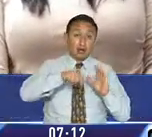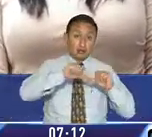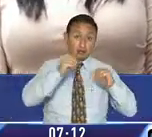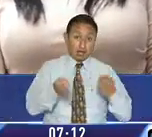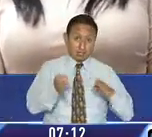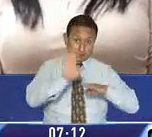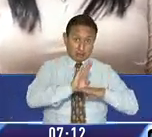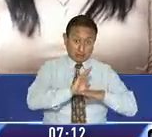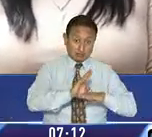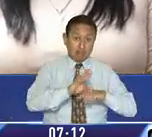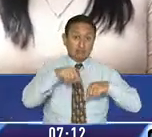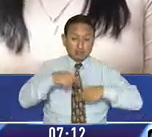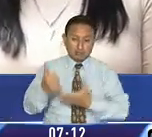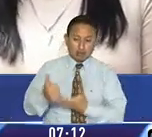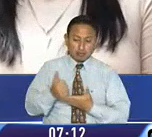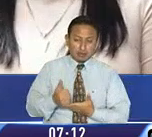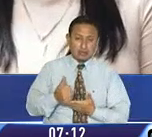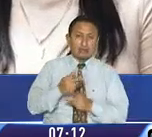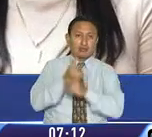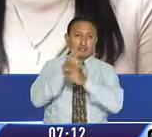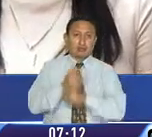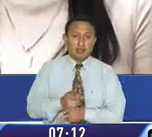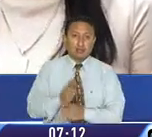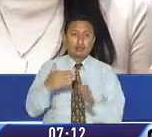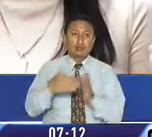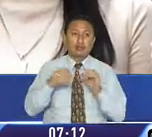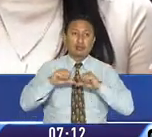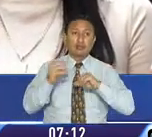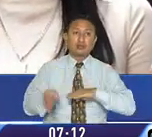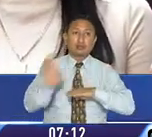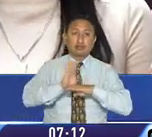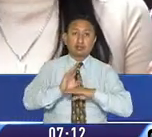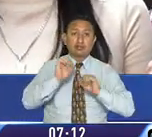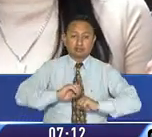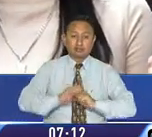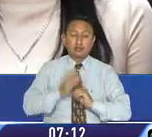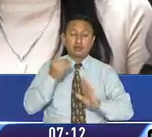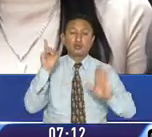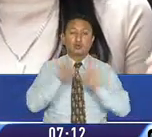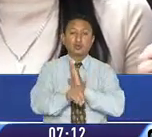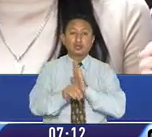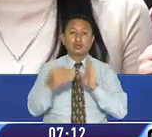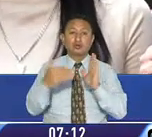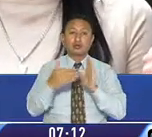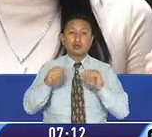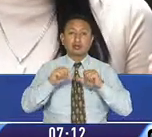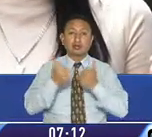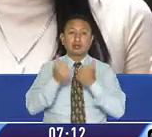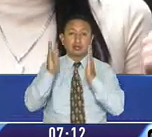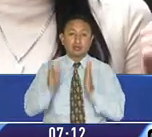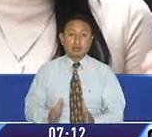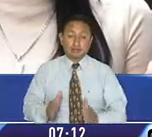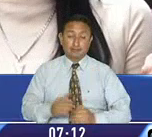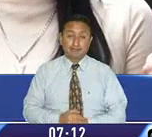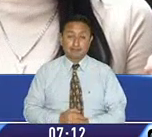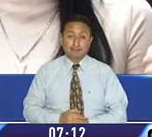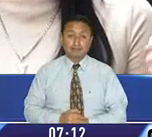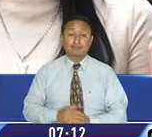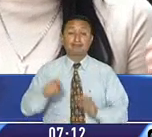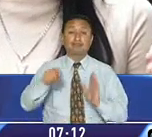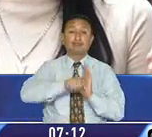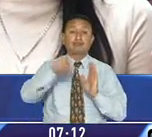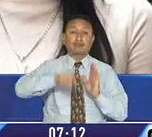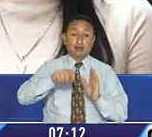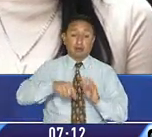para conseguir medidas cautelares contra la Asamblea y para presentar denuncias penales contra los asambleístas. El señor abogado no